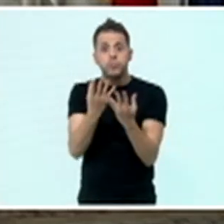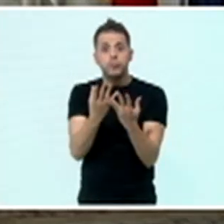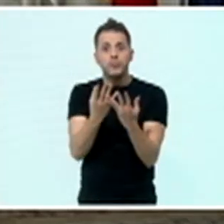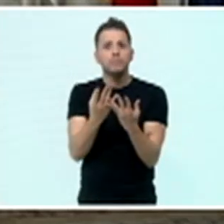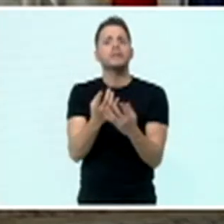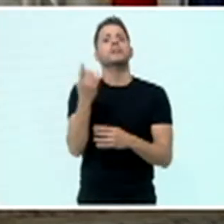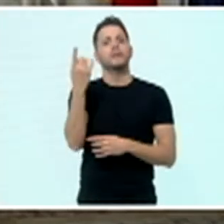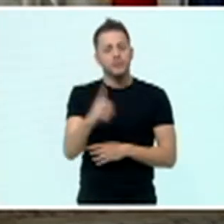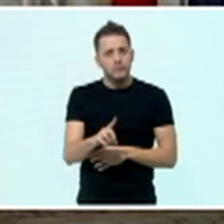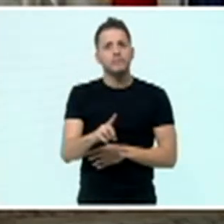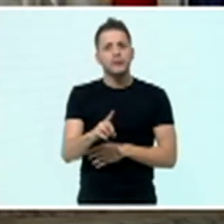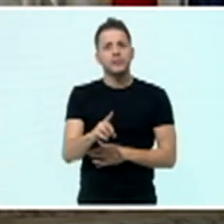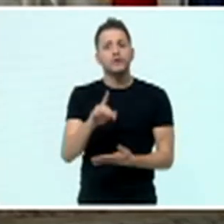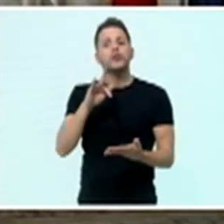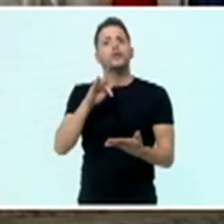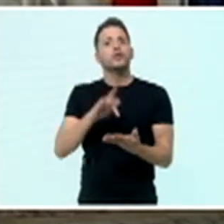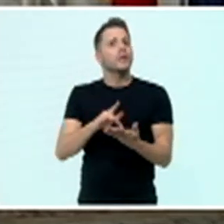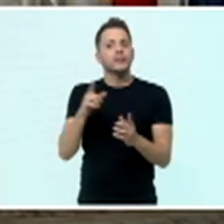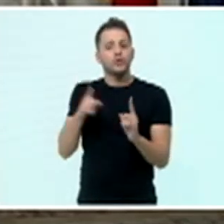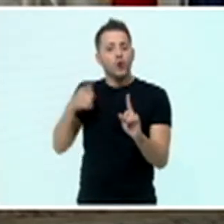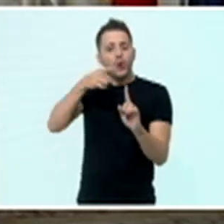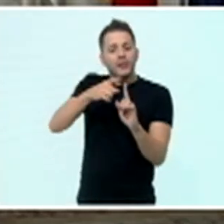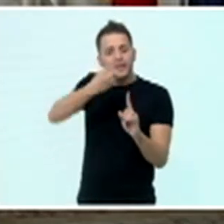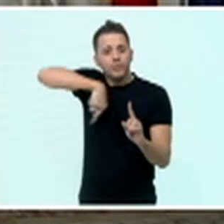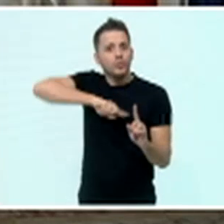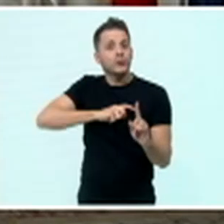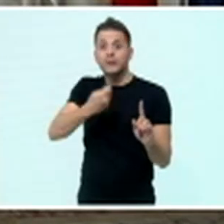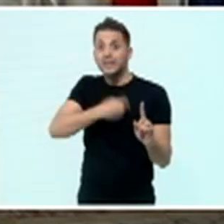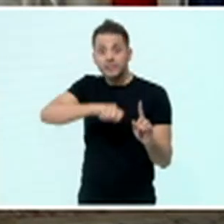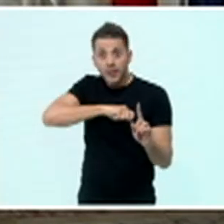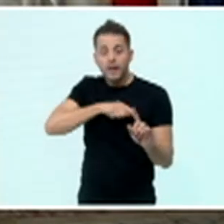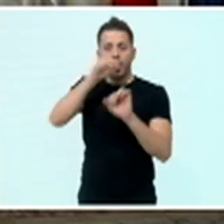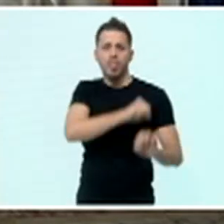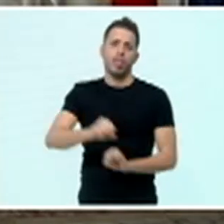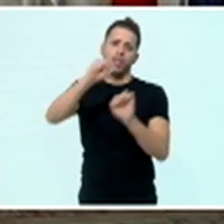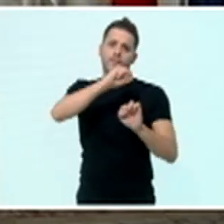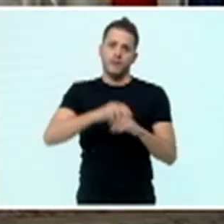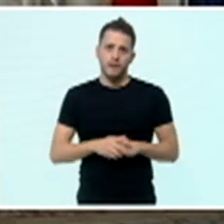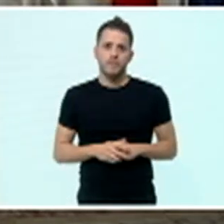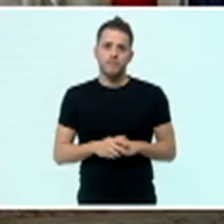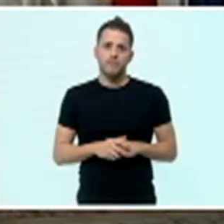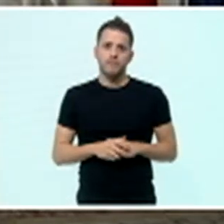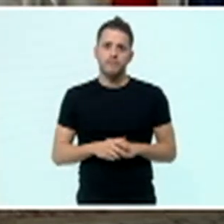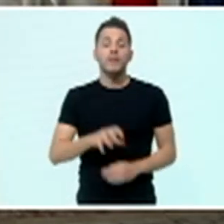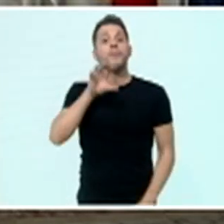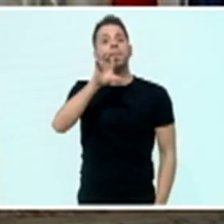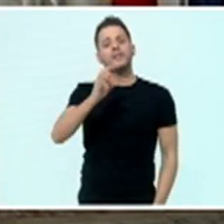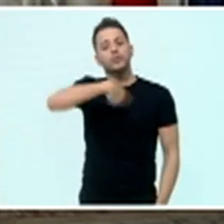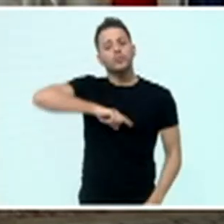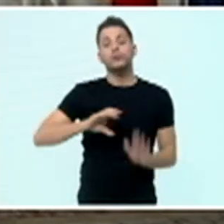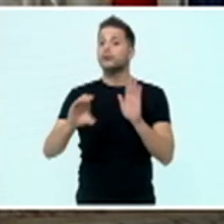a defender lo que nos da sentido, que es España. A defender la idea que tenemos del país, la